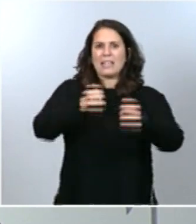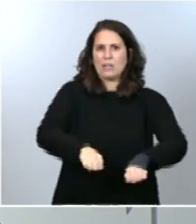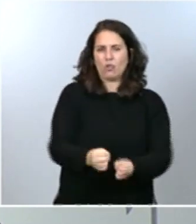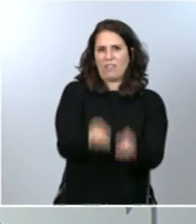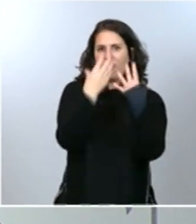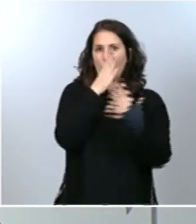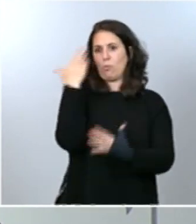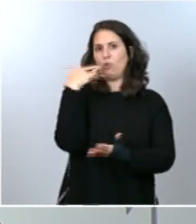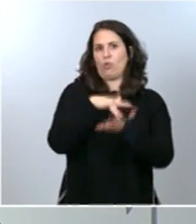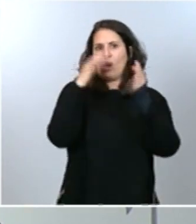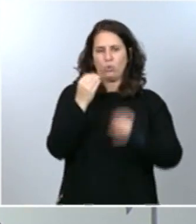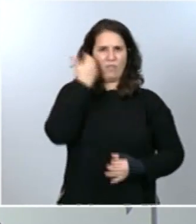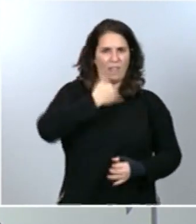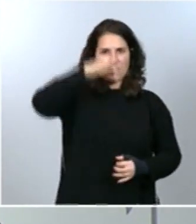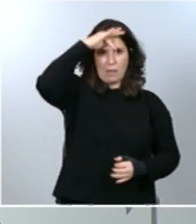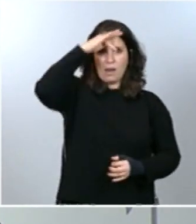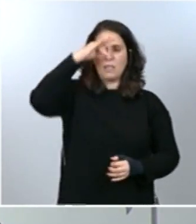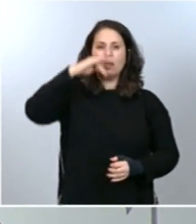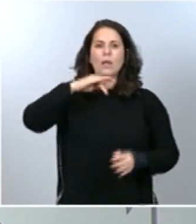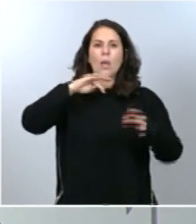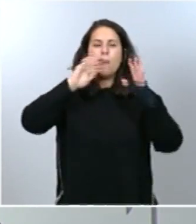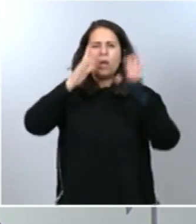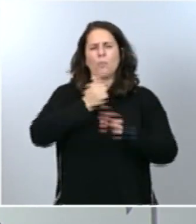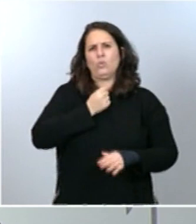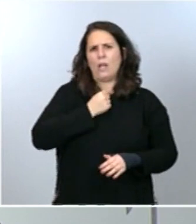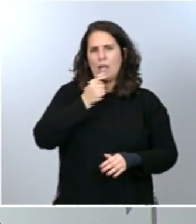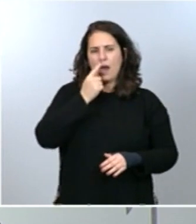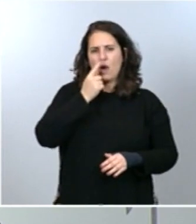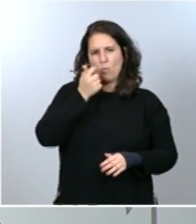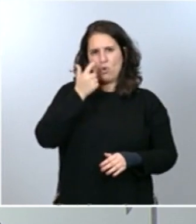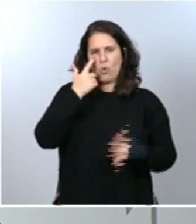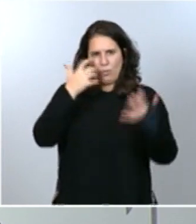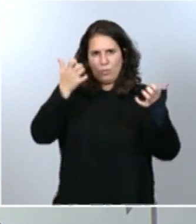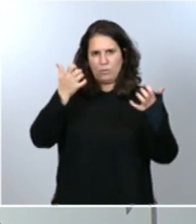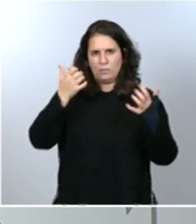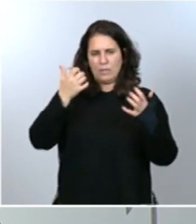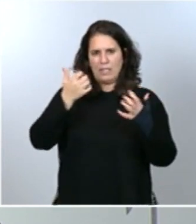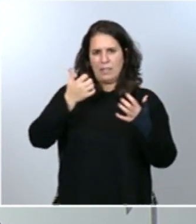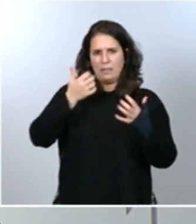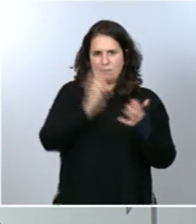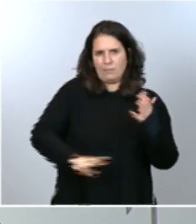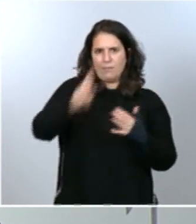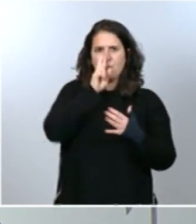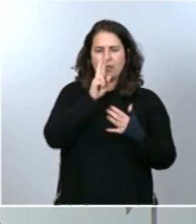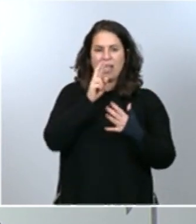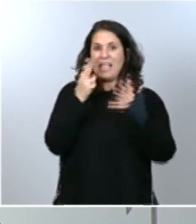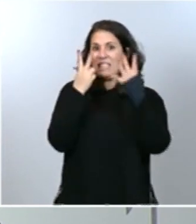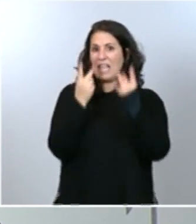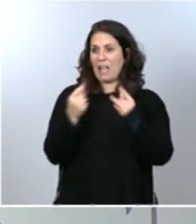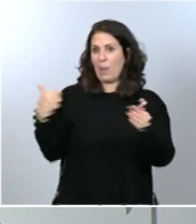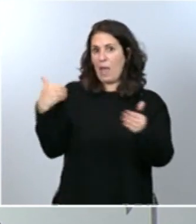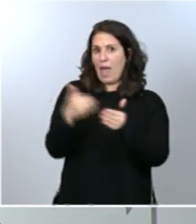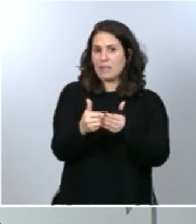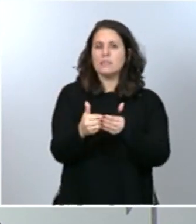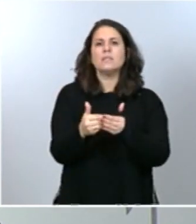gustaría insistir en que la incidencia acumulada a 7 días nos seguiría marcando todavía una tendencia ascendente